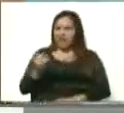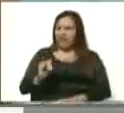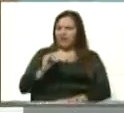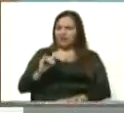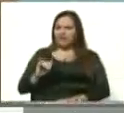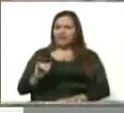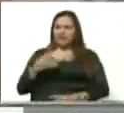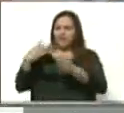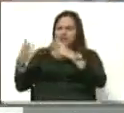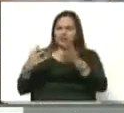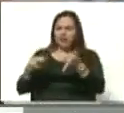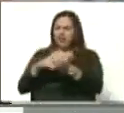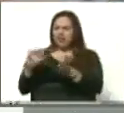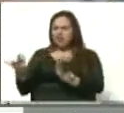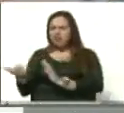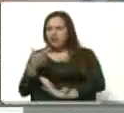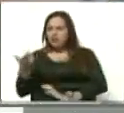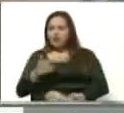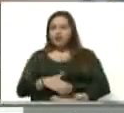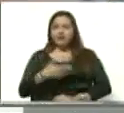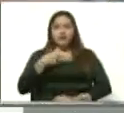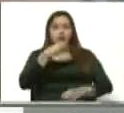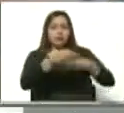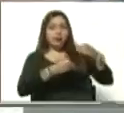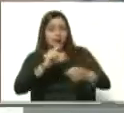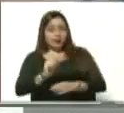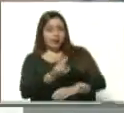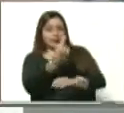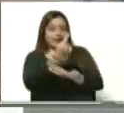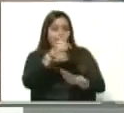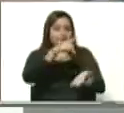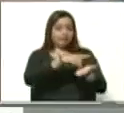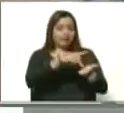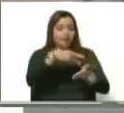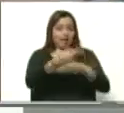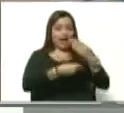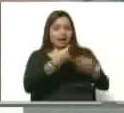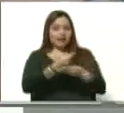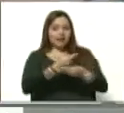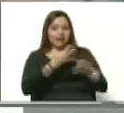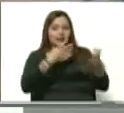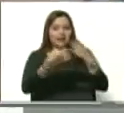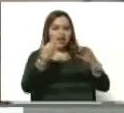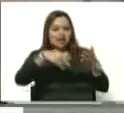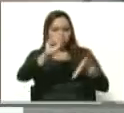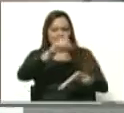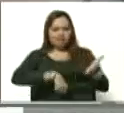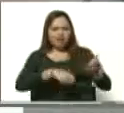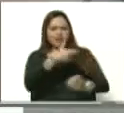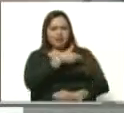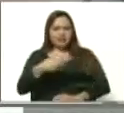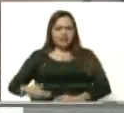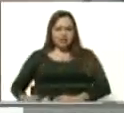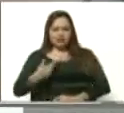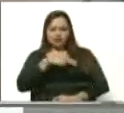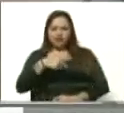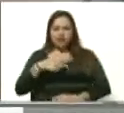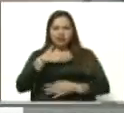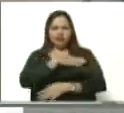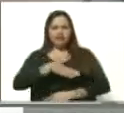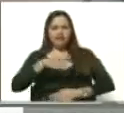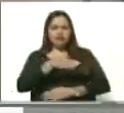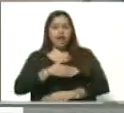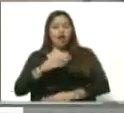busca? Mira, te cuento. Esta es la primera edición. Este festival viene por un decreto presidencial donde vamos a disfrutar de un